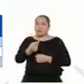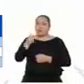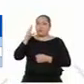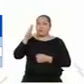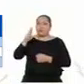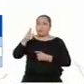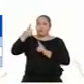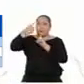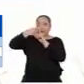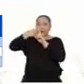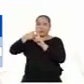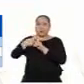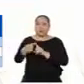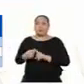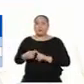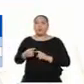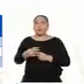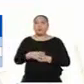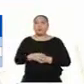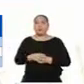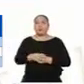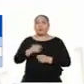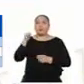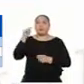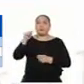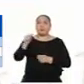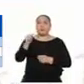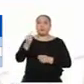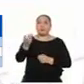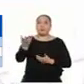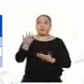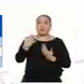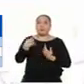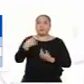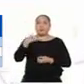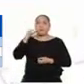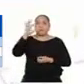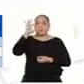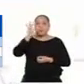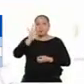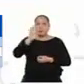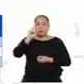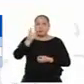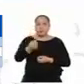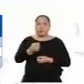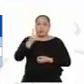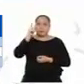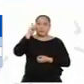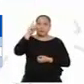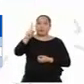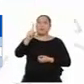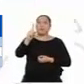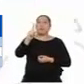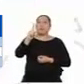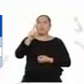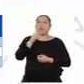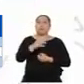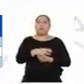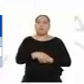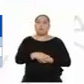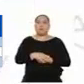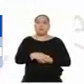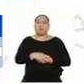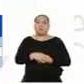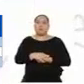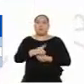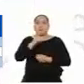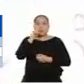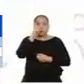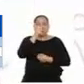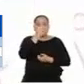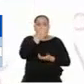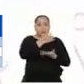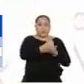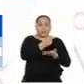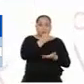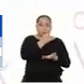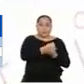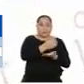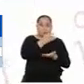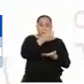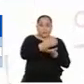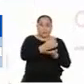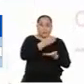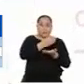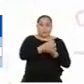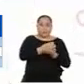Si sumo a ambos valores, me da como resultado un total de 9,1 gramos ¿Una taza de leche y una